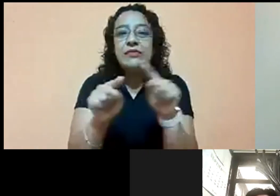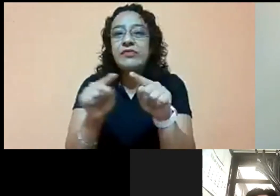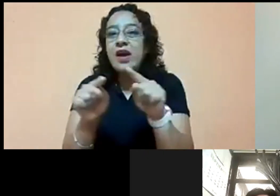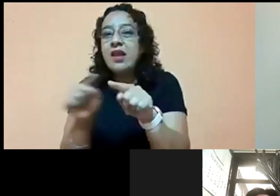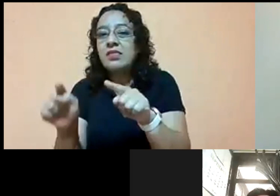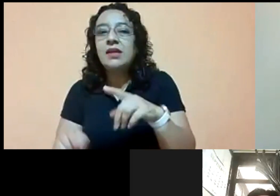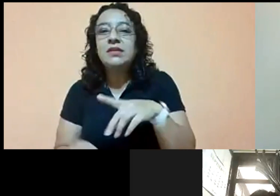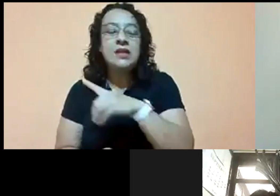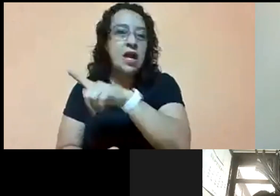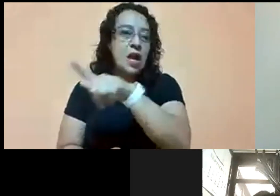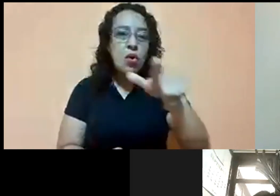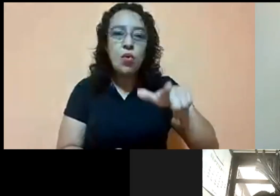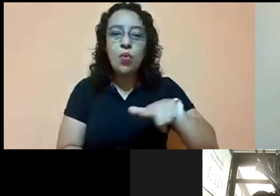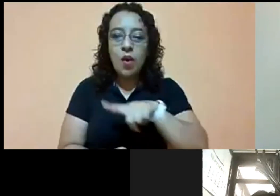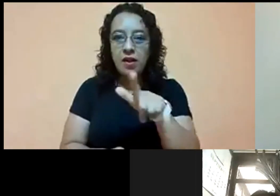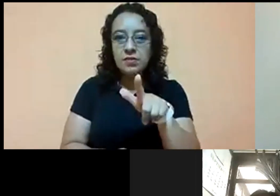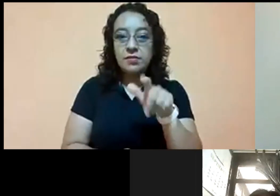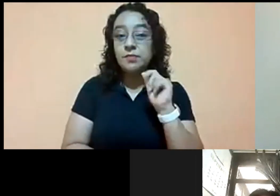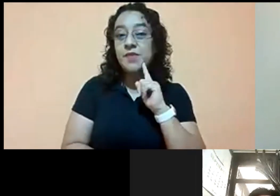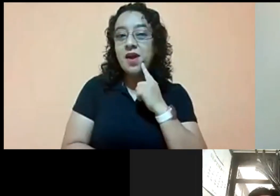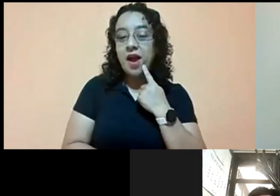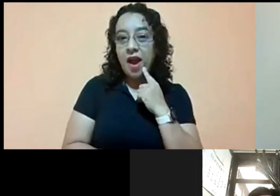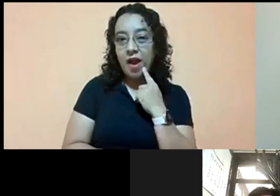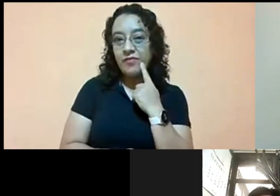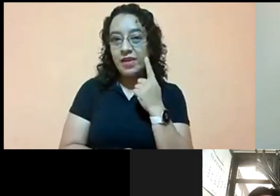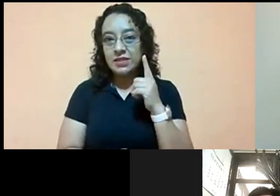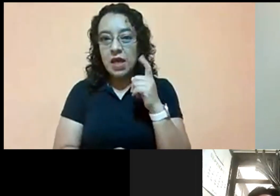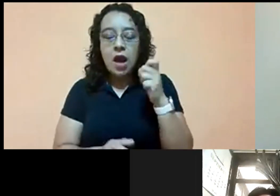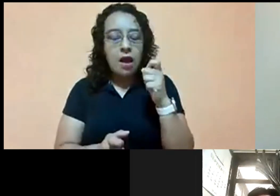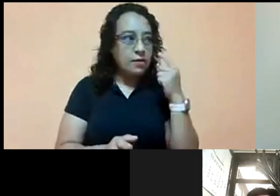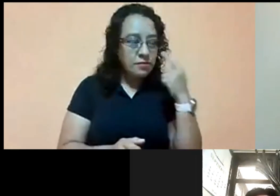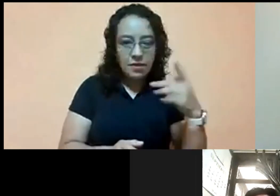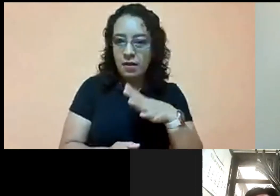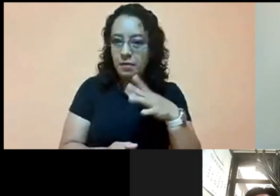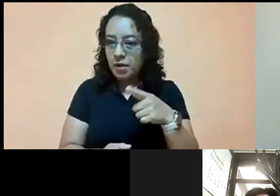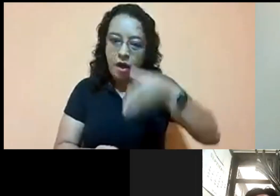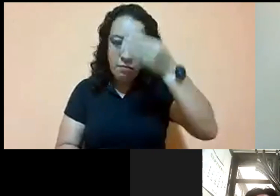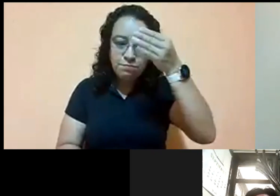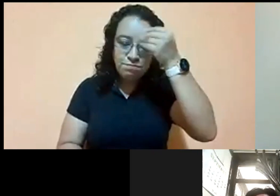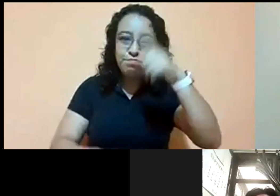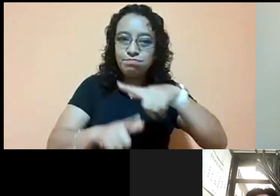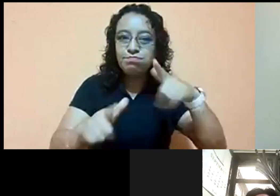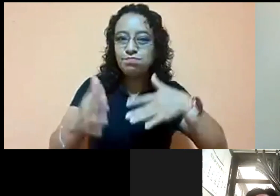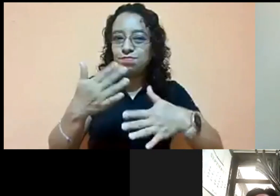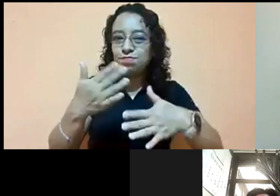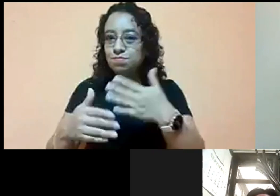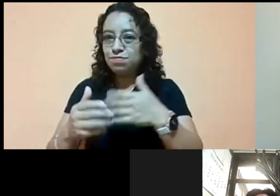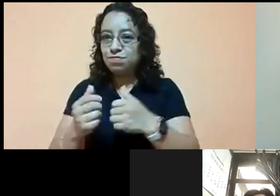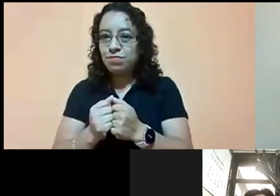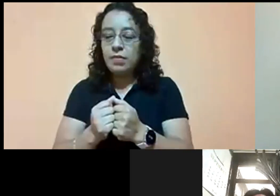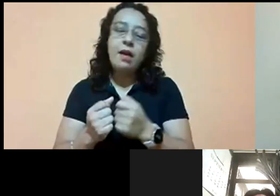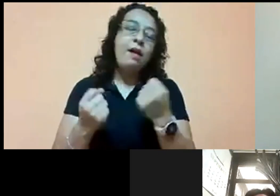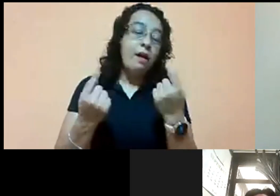educativas y lo hacemos con la finalidad de poder concientizar también desde las autoridades y que ellos también